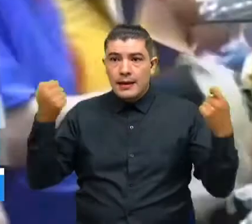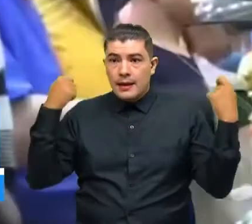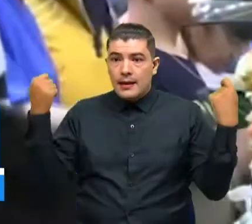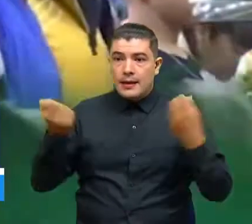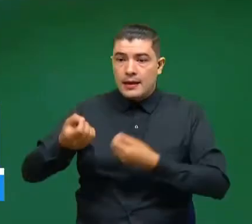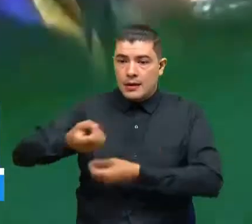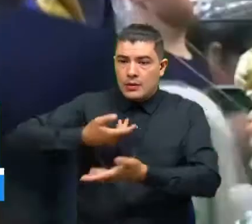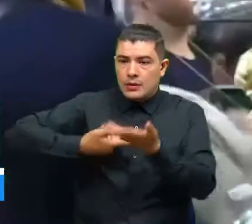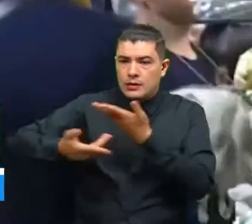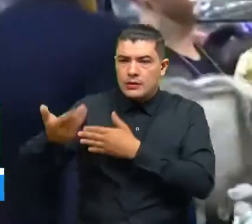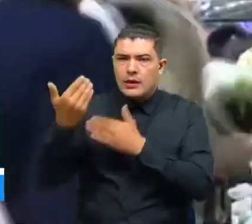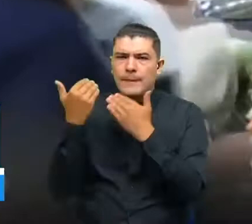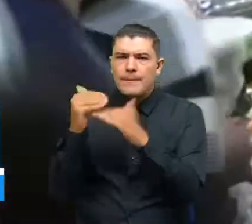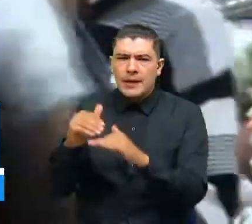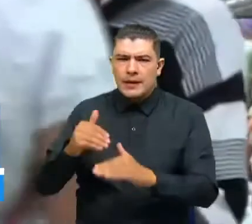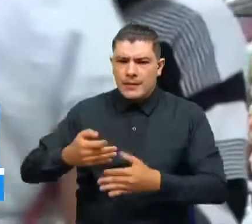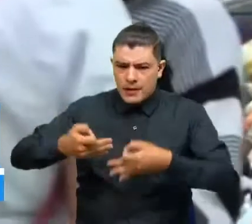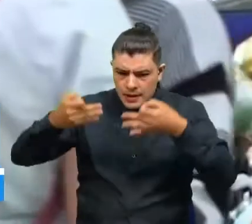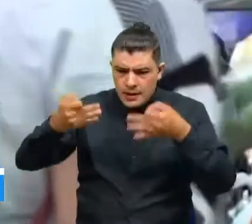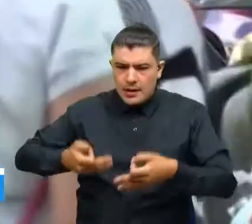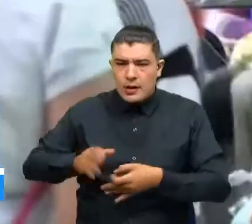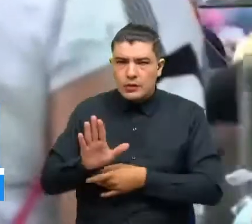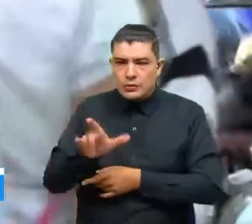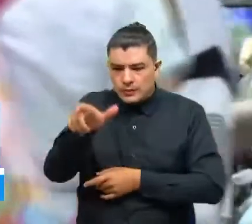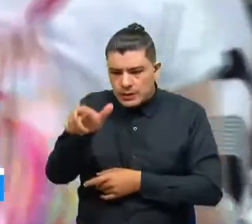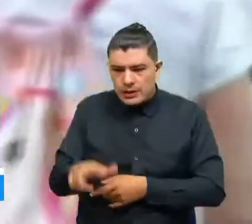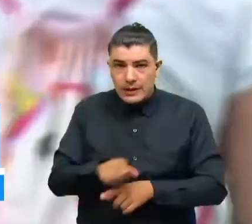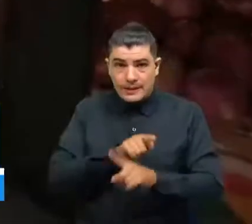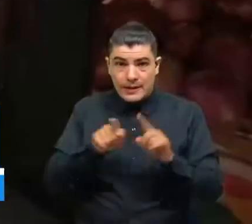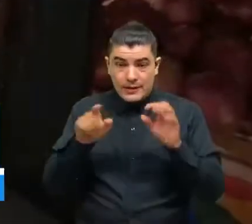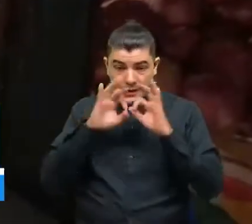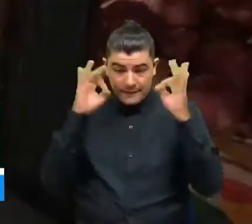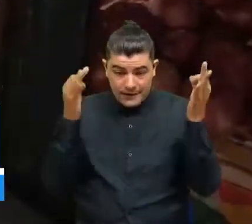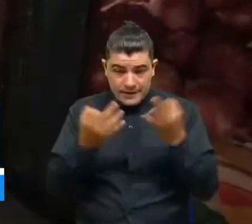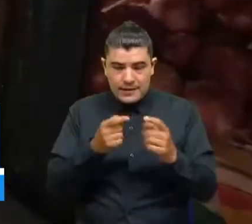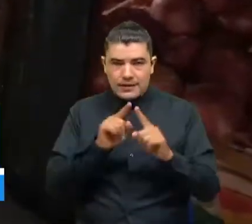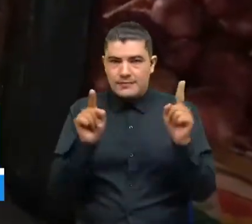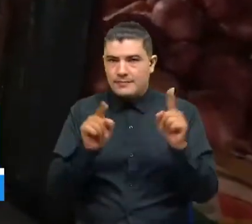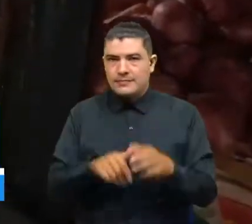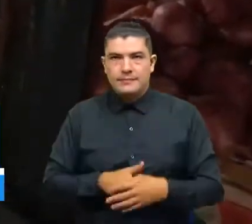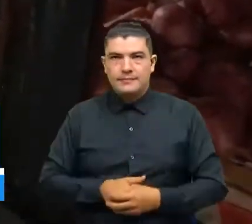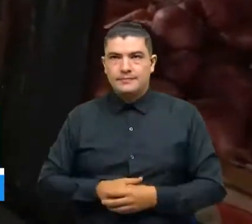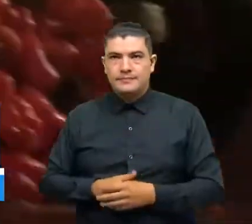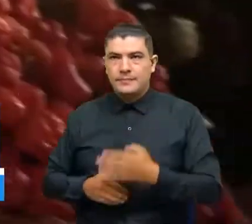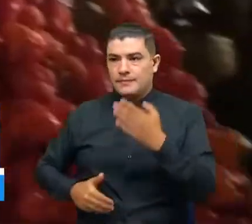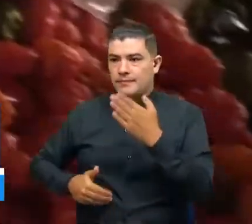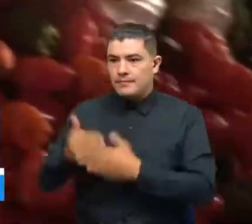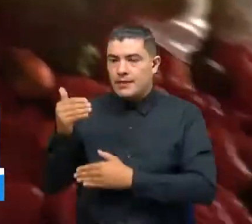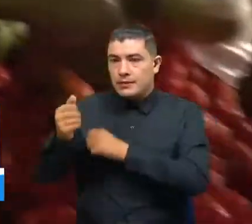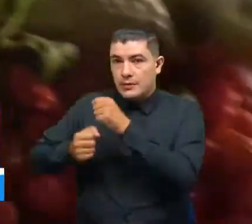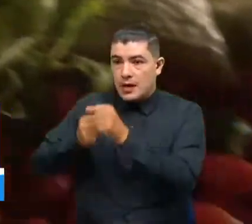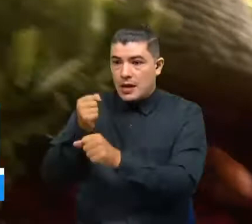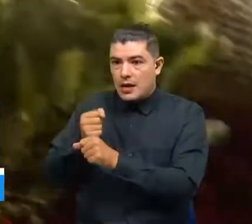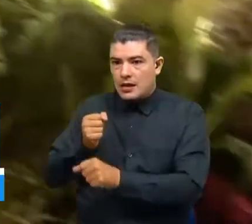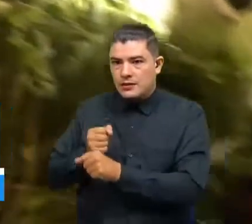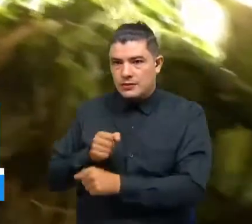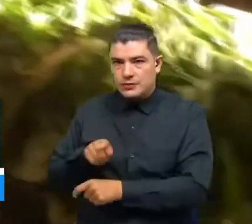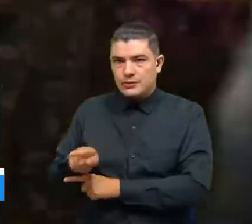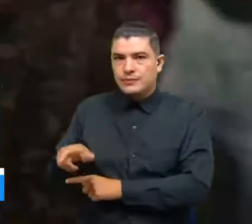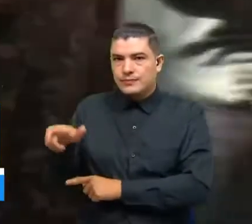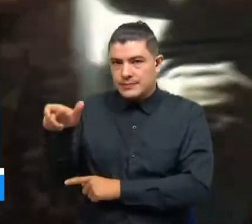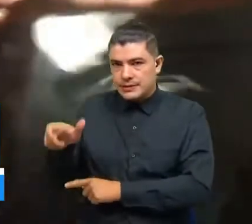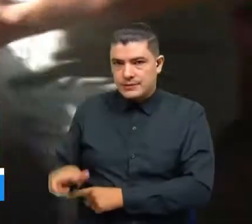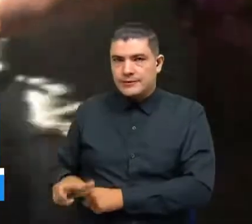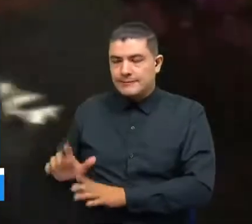mínimas dignas de una persona no de una familia el comienzo de año así donde se han presentado las bajas tanto en